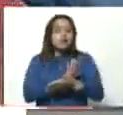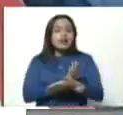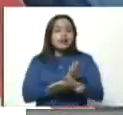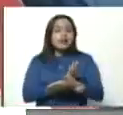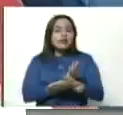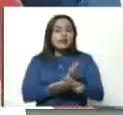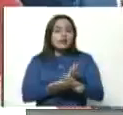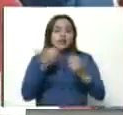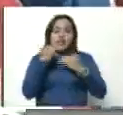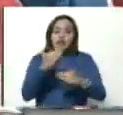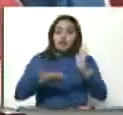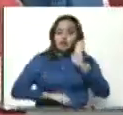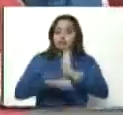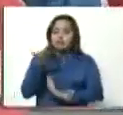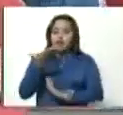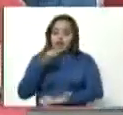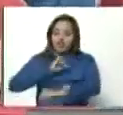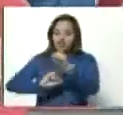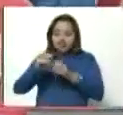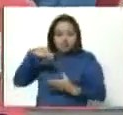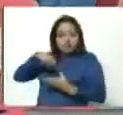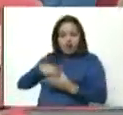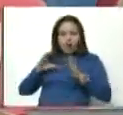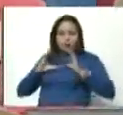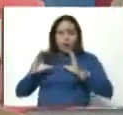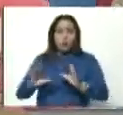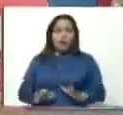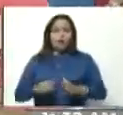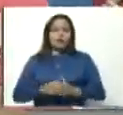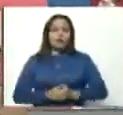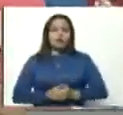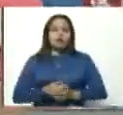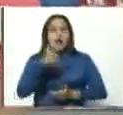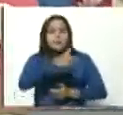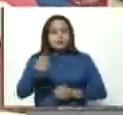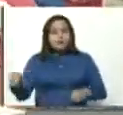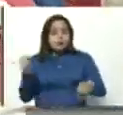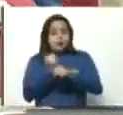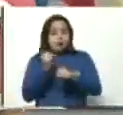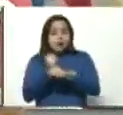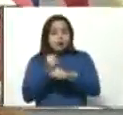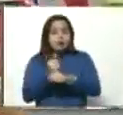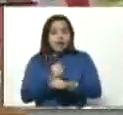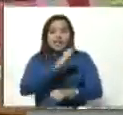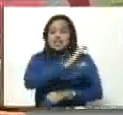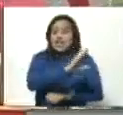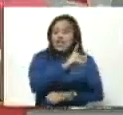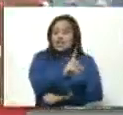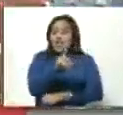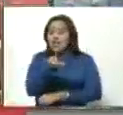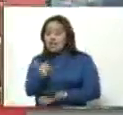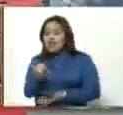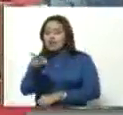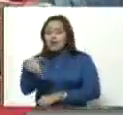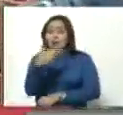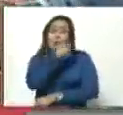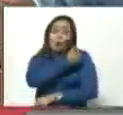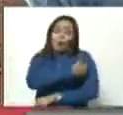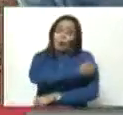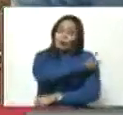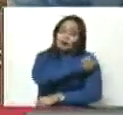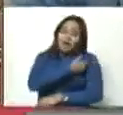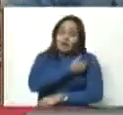aumentar los títulos de anticuerpos, y por lo tanto a este personal que trabaja en los centros diagnósticos integrales, los hospitales de